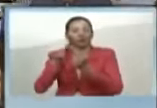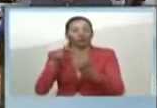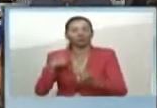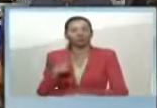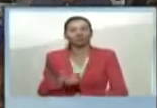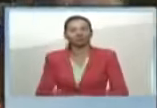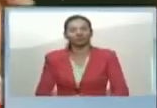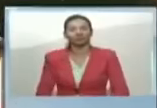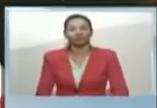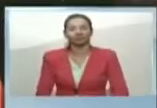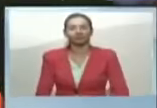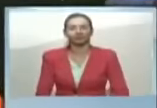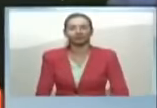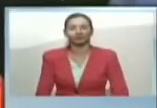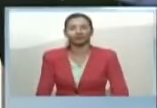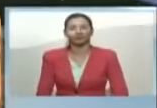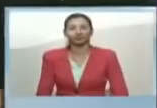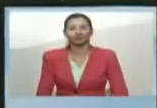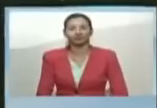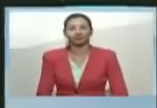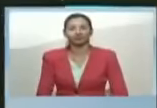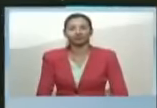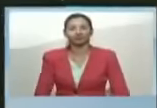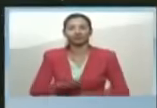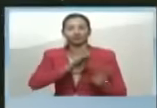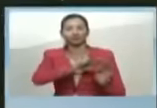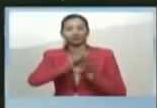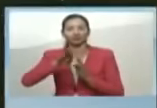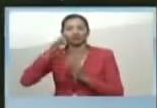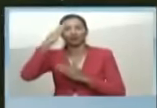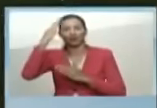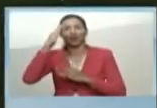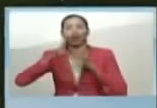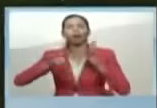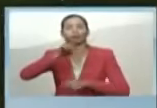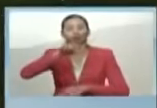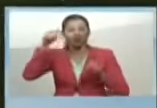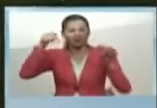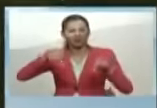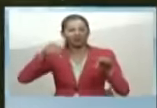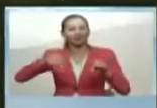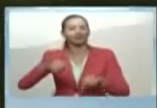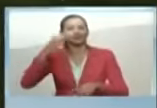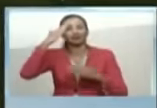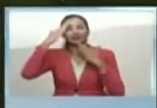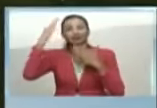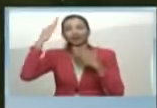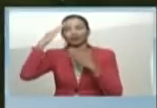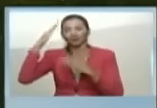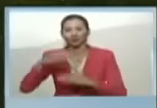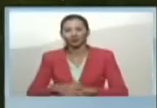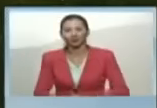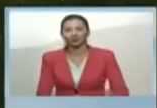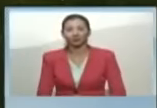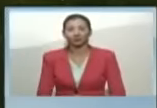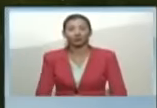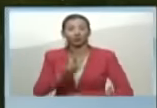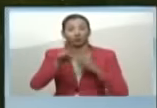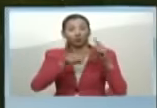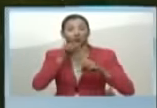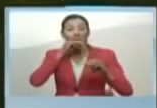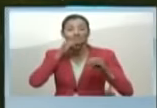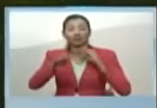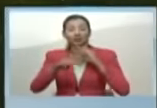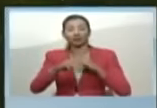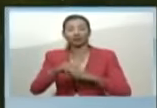Es un poeta. Vamos a saludar a alguna de la gente aquí. Porque en el Twitter que lanzamos hace